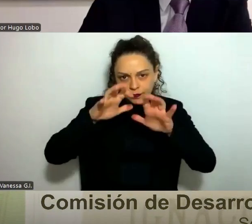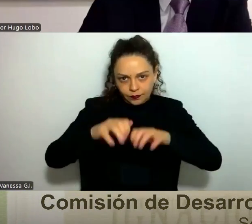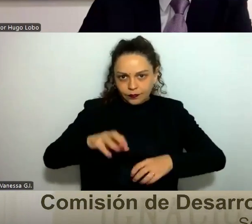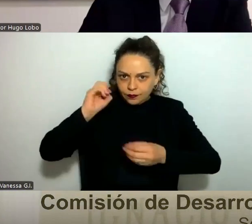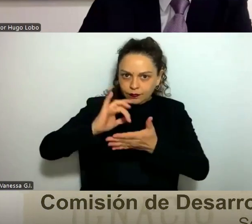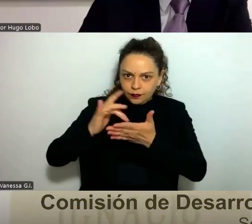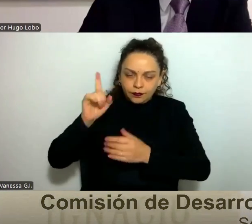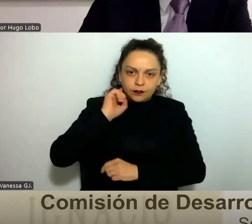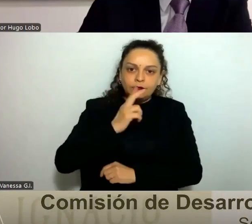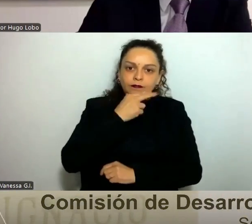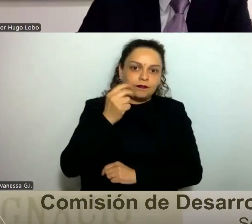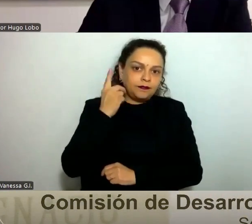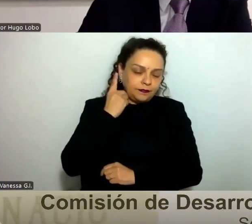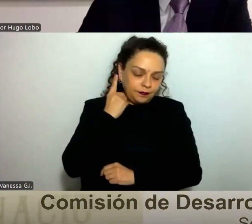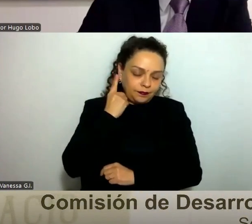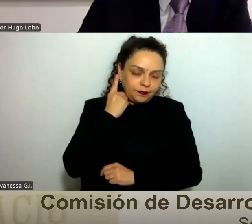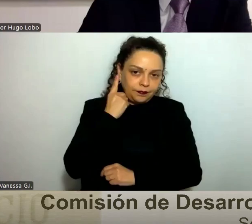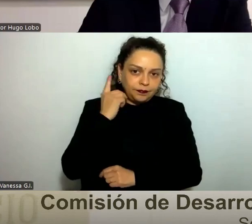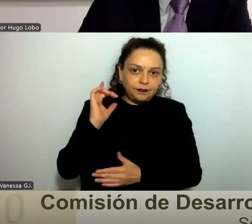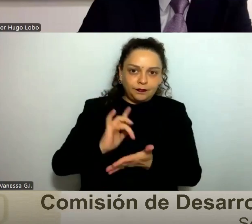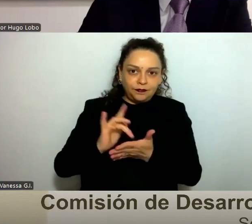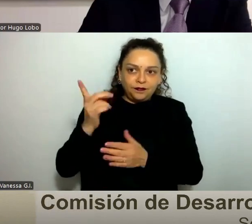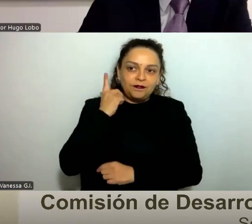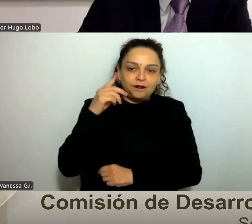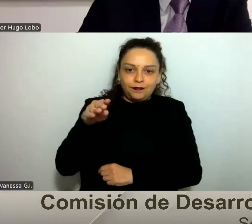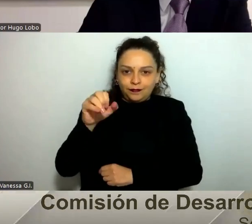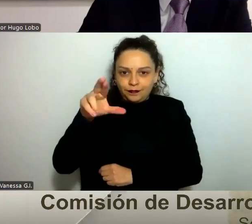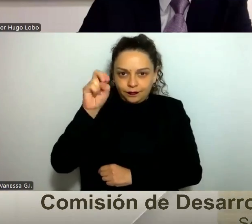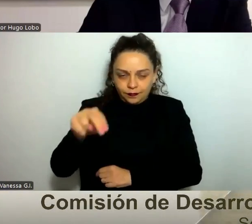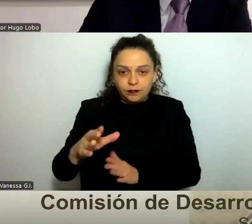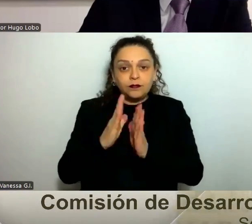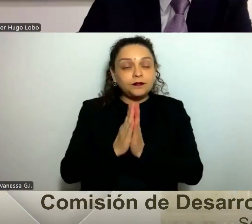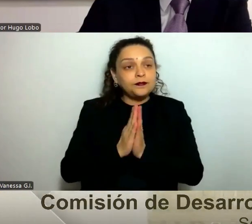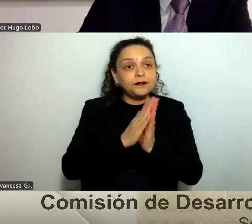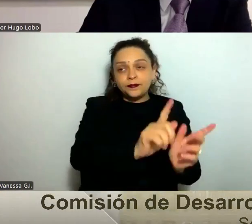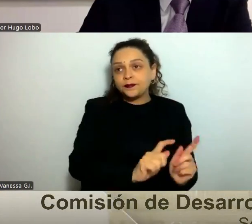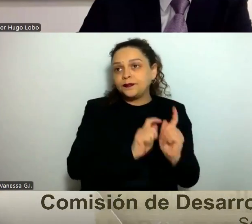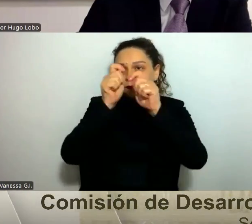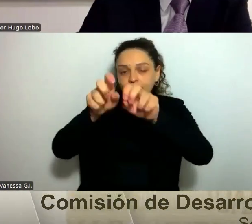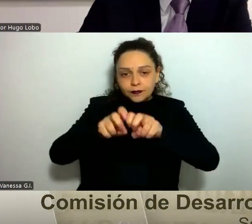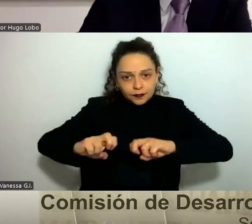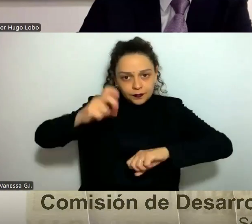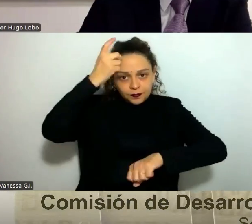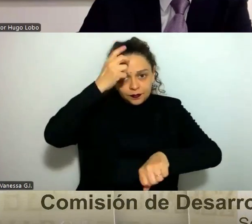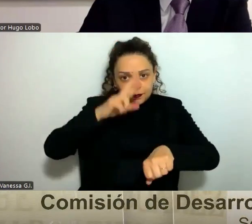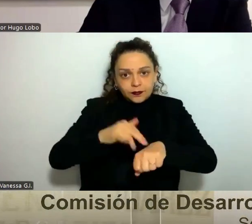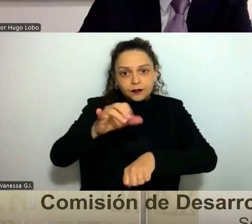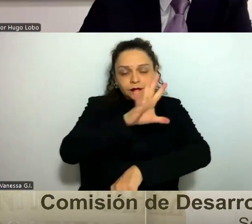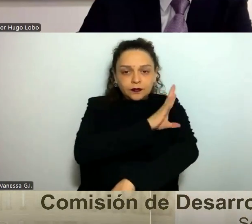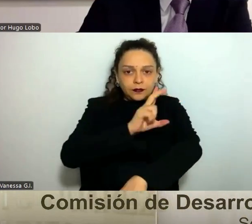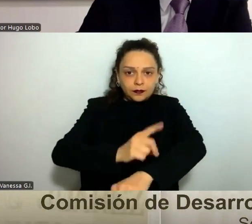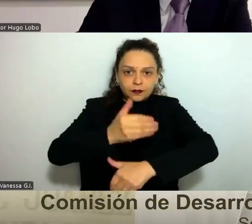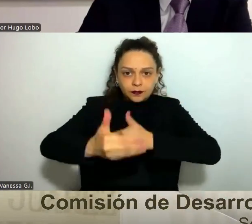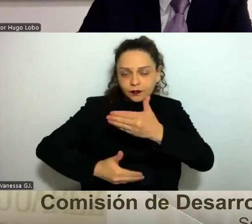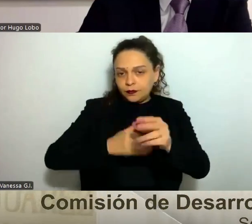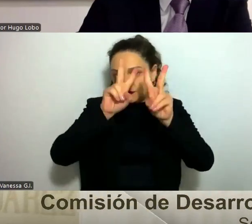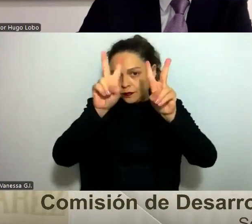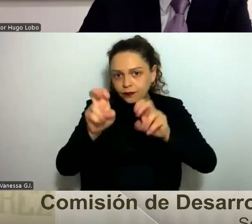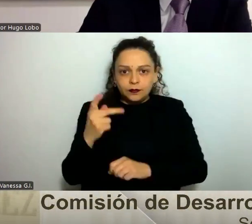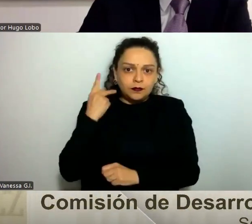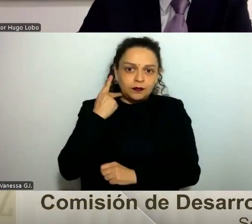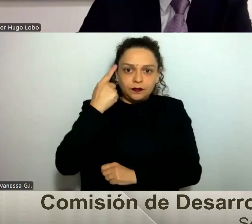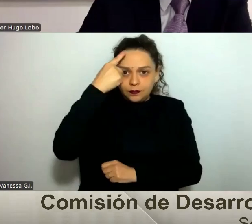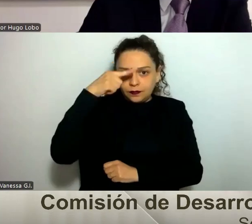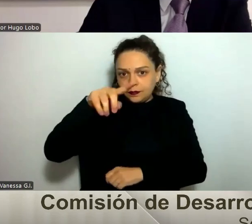diputados. Gracias, diputado Mirón. En virtud de lo expuesto, turnes el presente asunto a la mesa directiva y a la coordinación de servicios parlamentarios para los